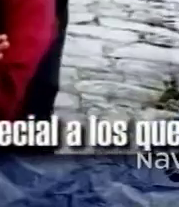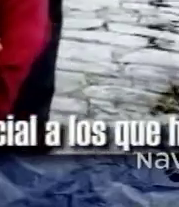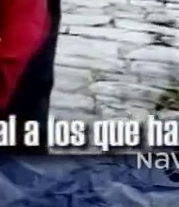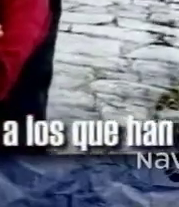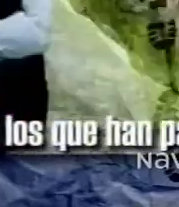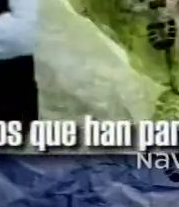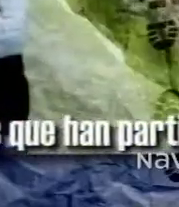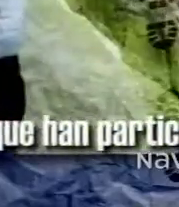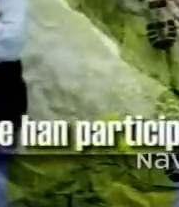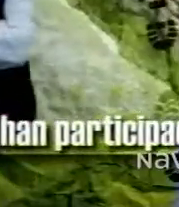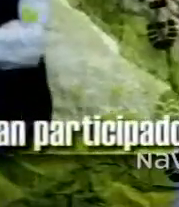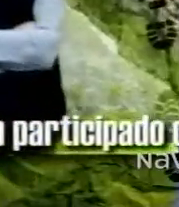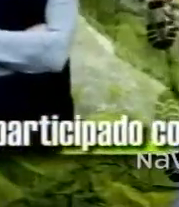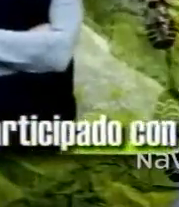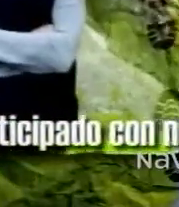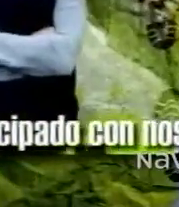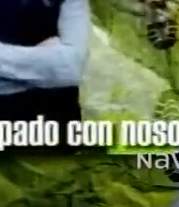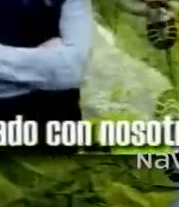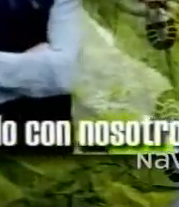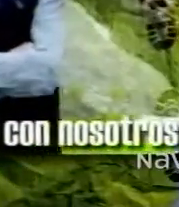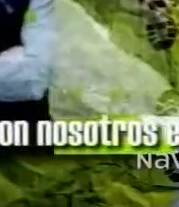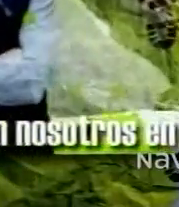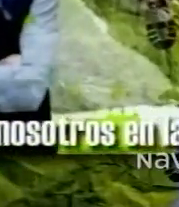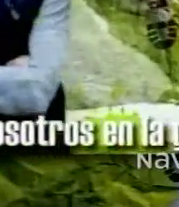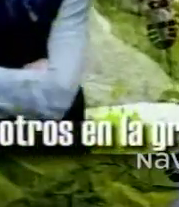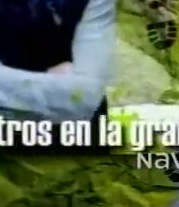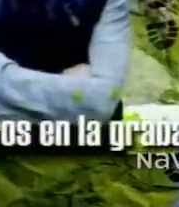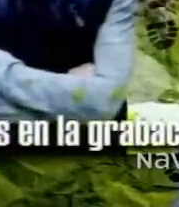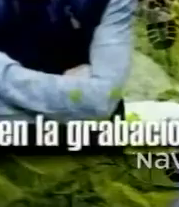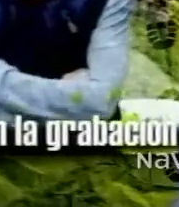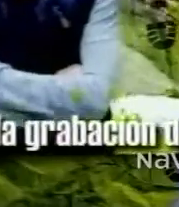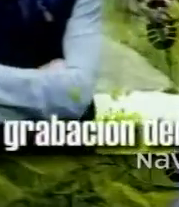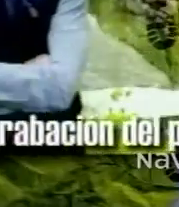Que todo el mundo no se deja cuidar. Entonces, ¿qué pasó? Pues que...